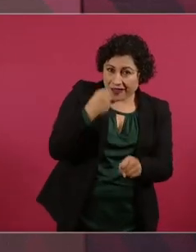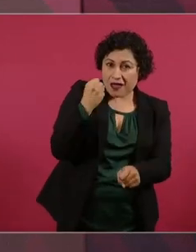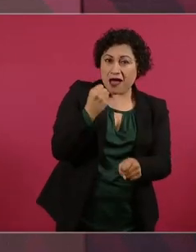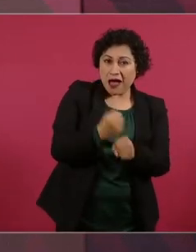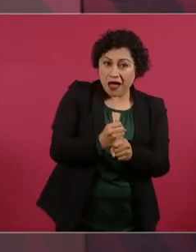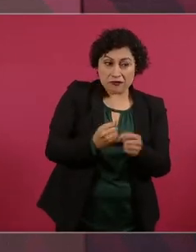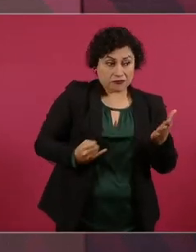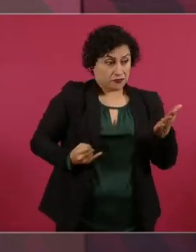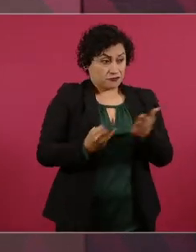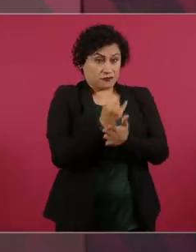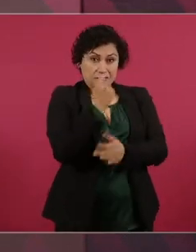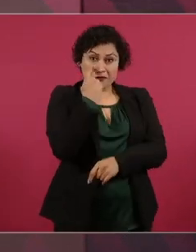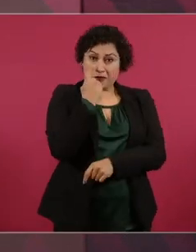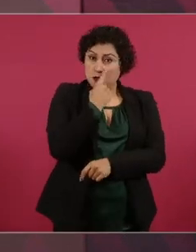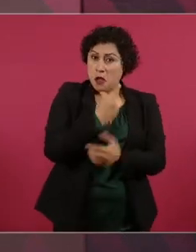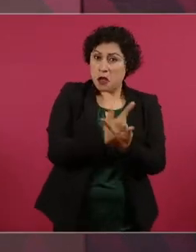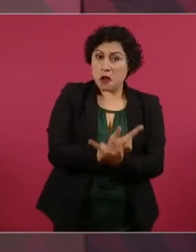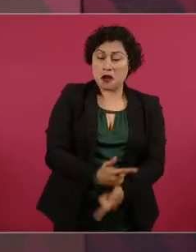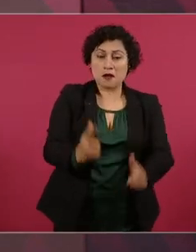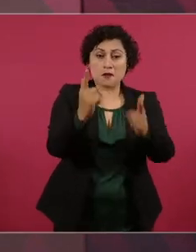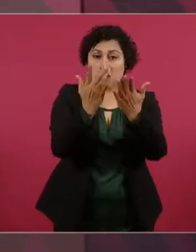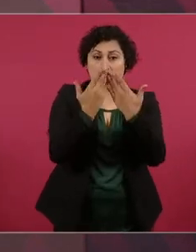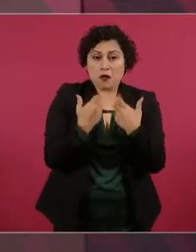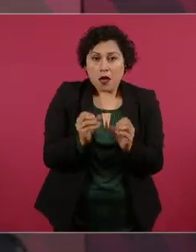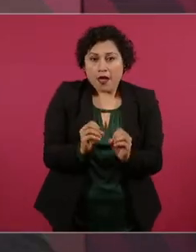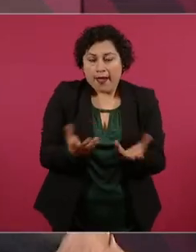no había política económica